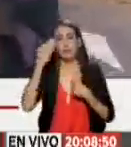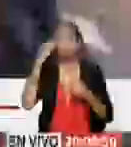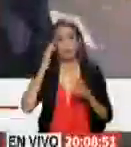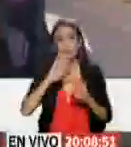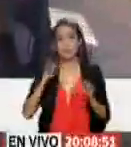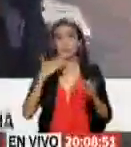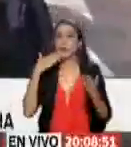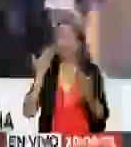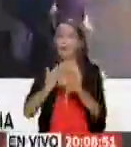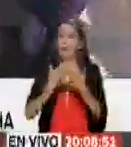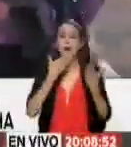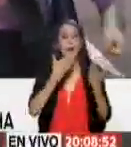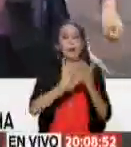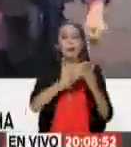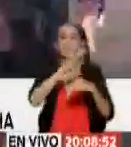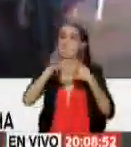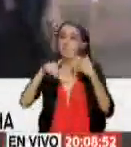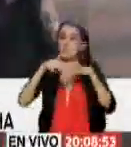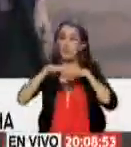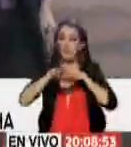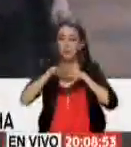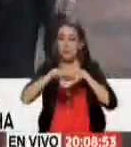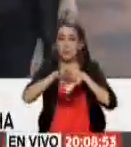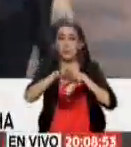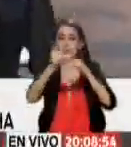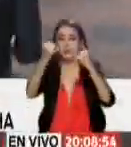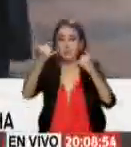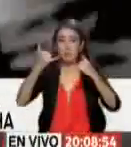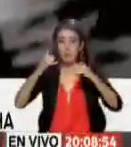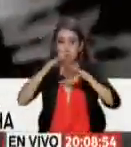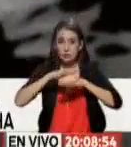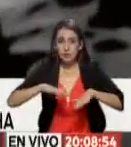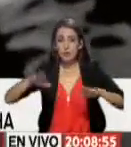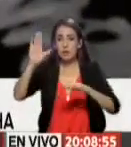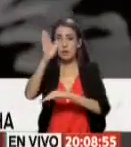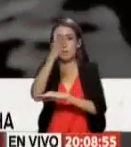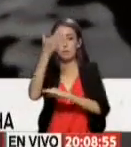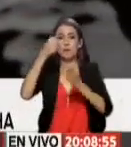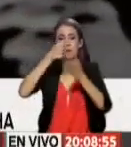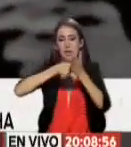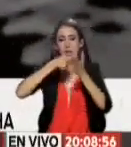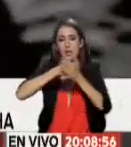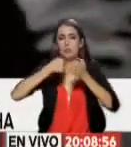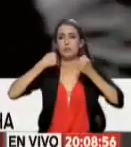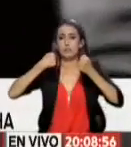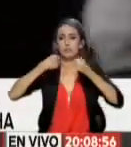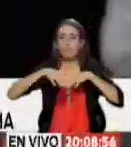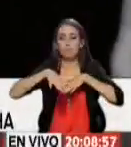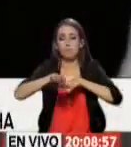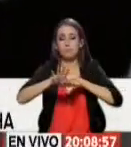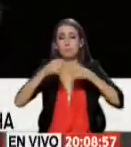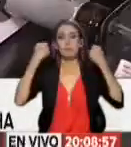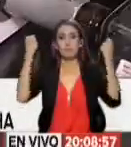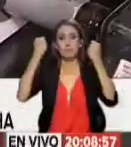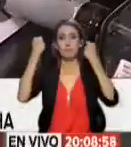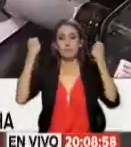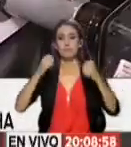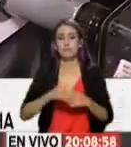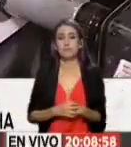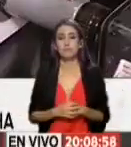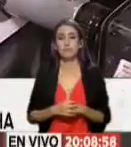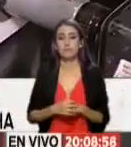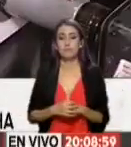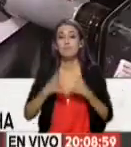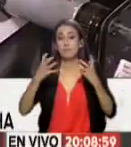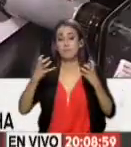Agradece las muestras de apoyo de la ciudadanía, un caso que se convirtió en una bandera de lucha para pedir en las calles, ni una menos. Espero